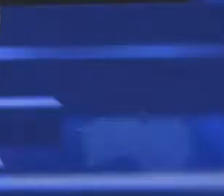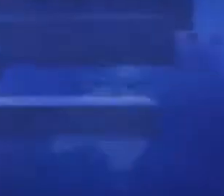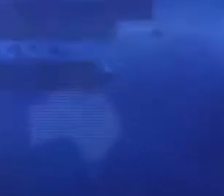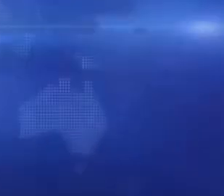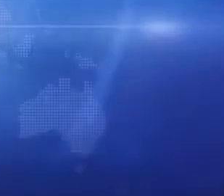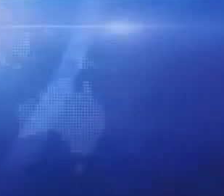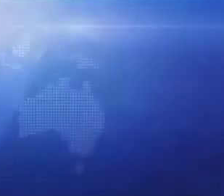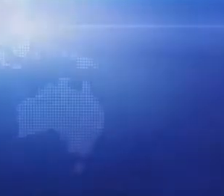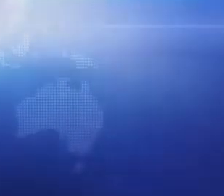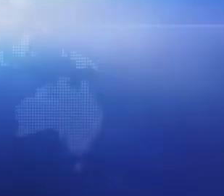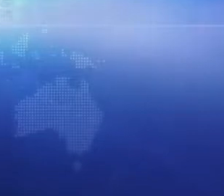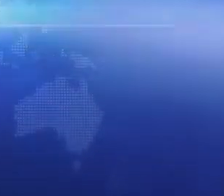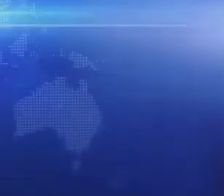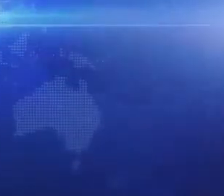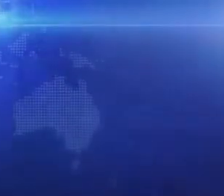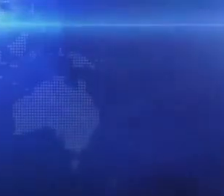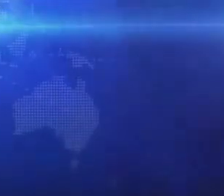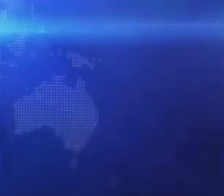ver